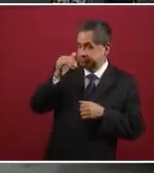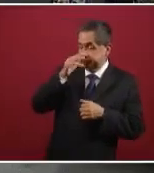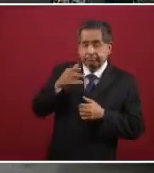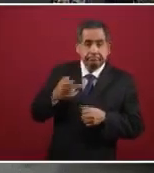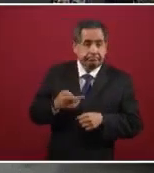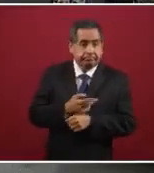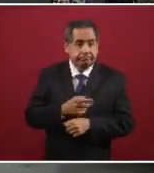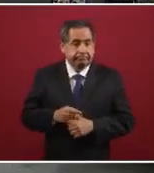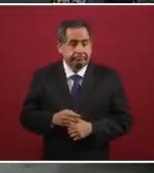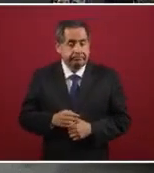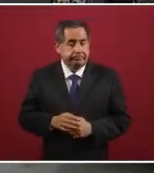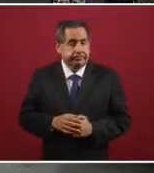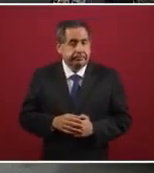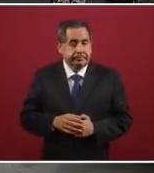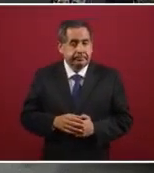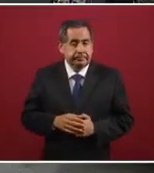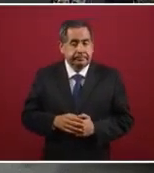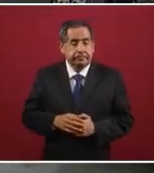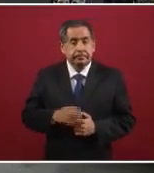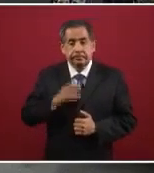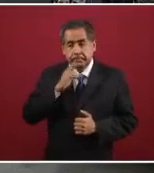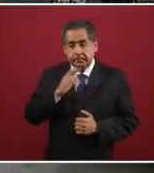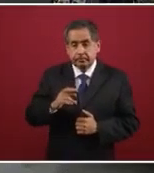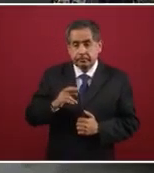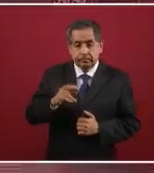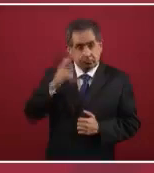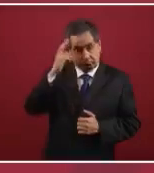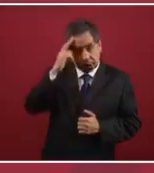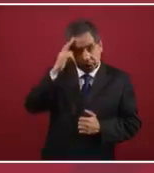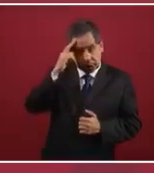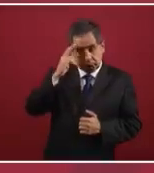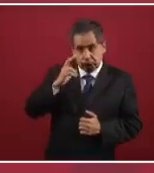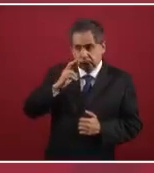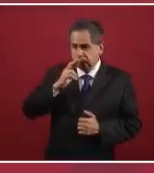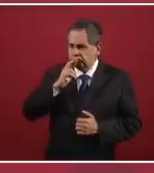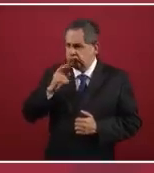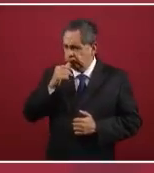Y la respuesta de Porfirio fue: